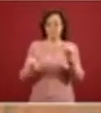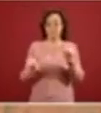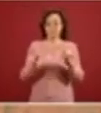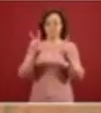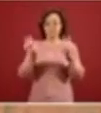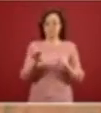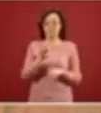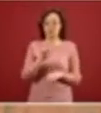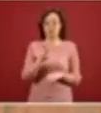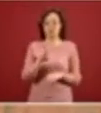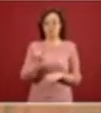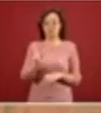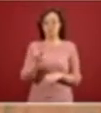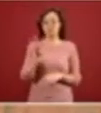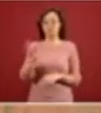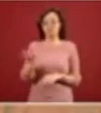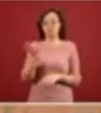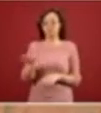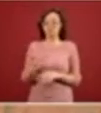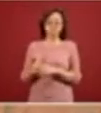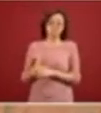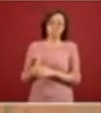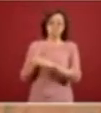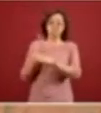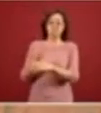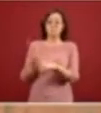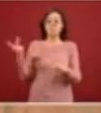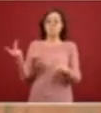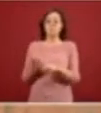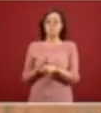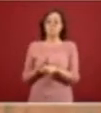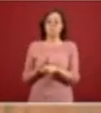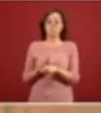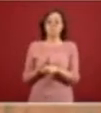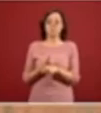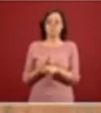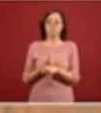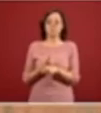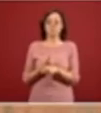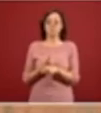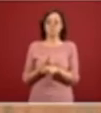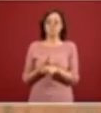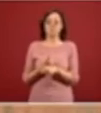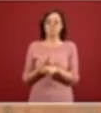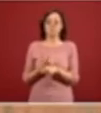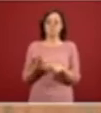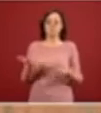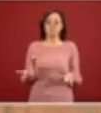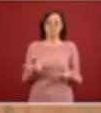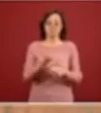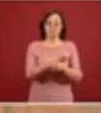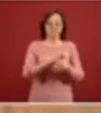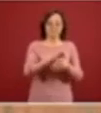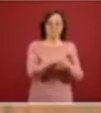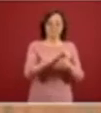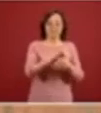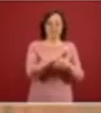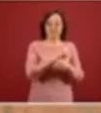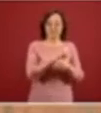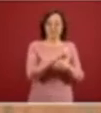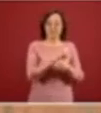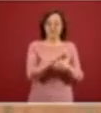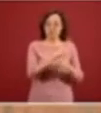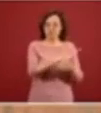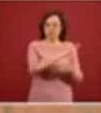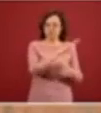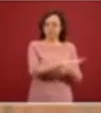COVID-19, sugieren y señalan que va a haber un impacto negativo significativo en el abasto de sangre. ¿Por qué